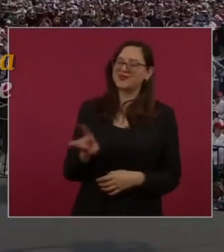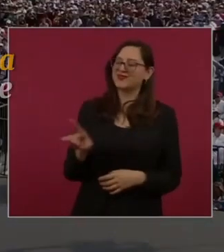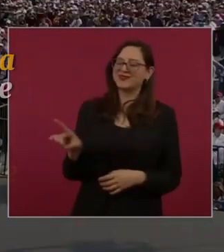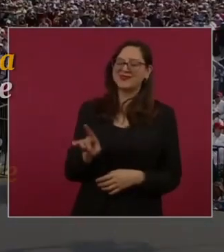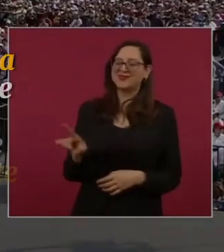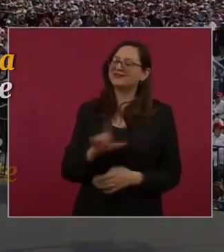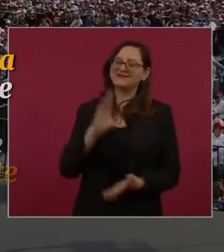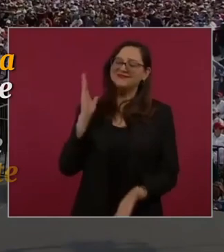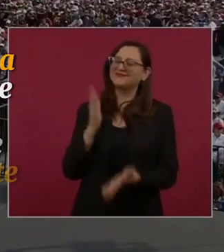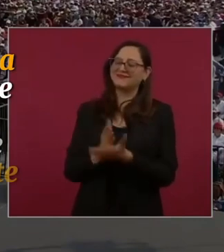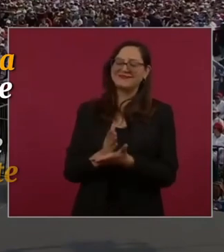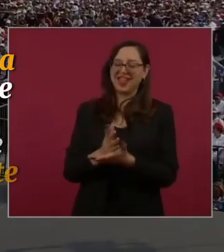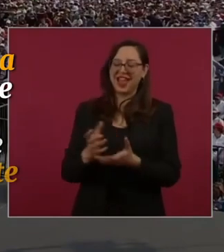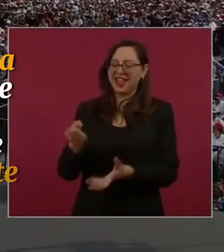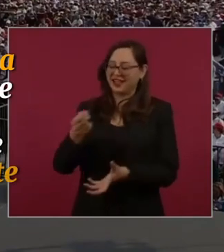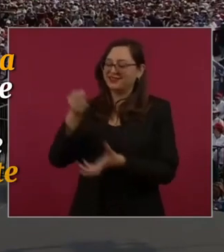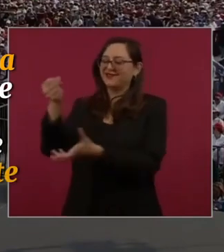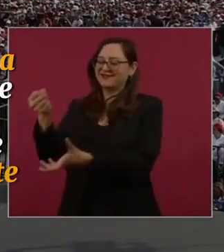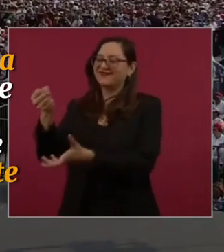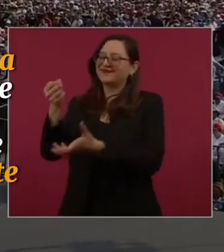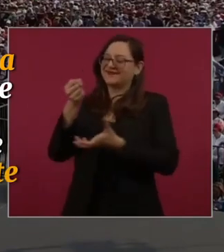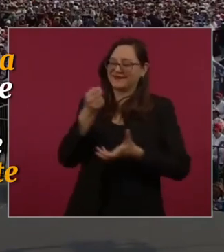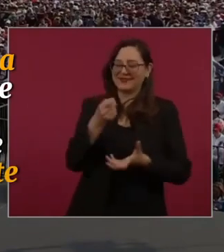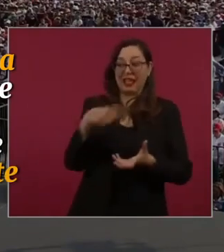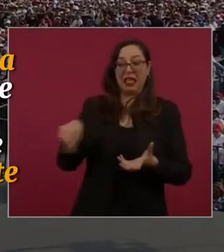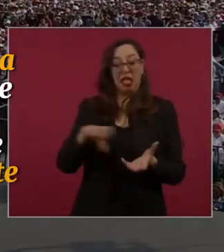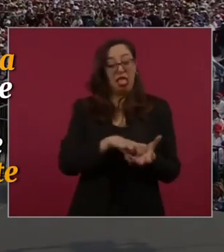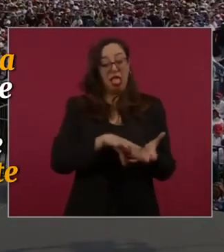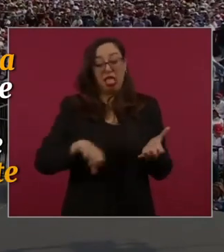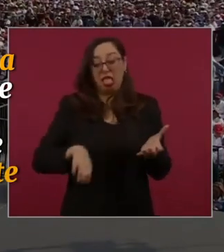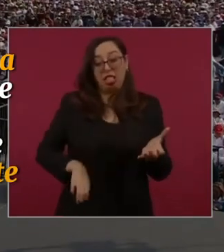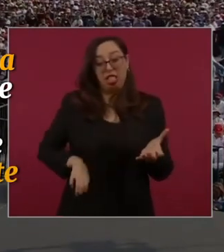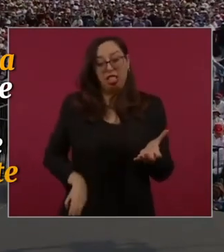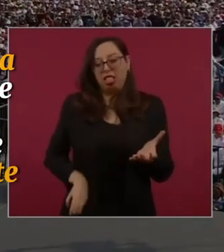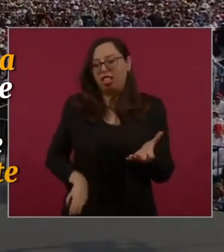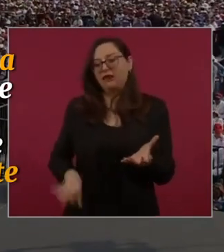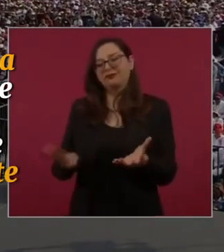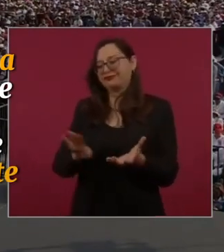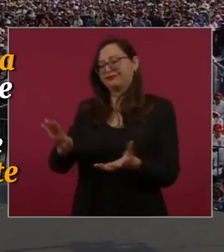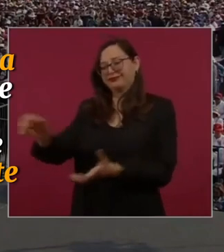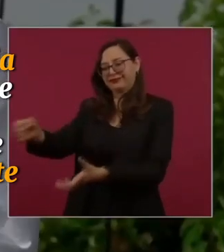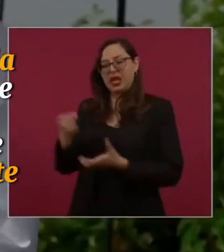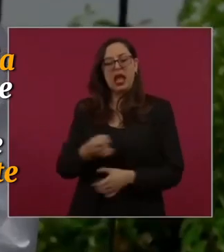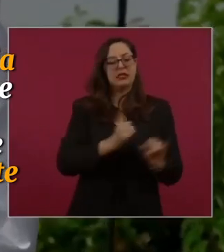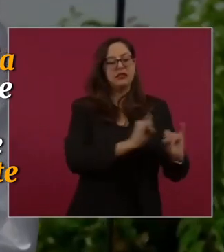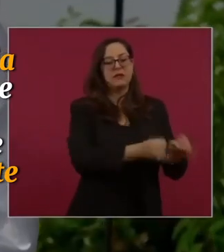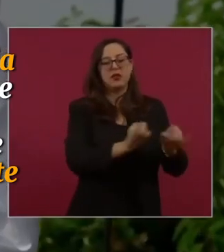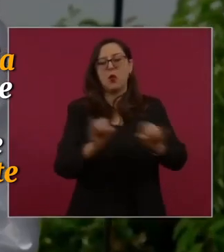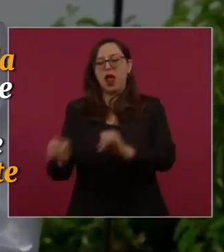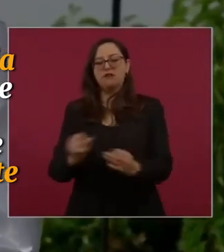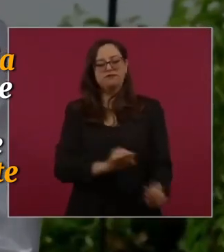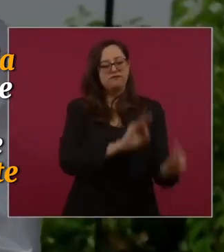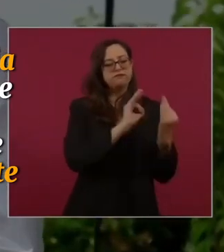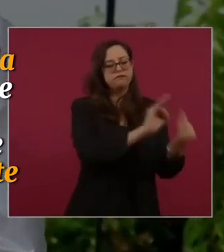seguridad, la tranquilidad, la paz, no se puede delegar, se tiene uno que apersonar. El que